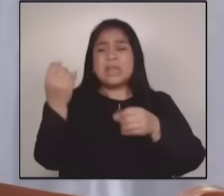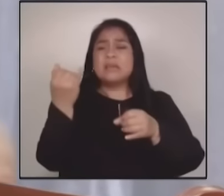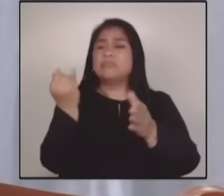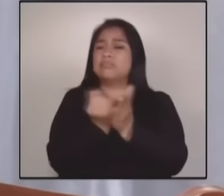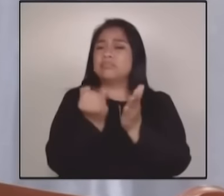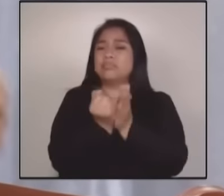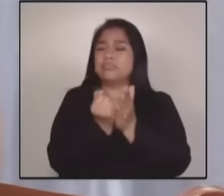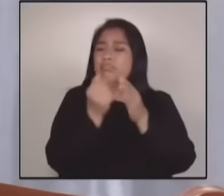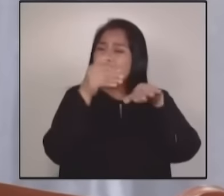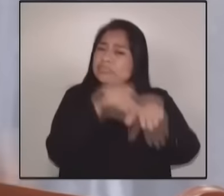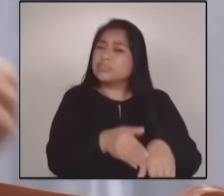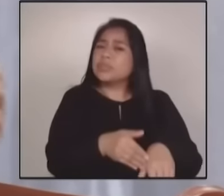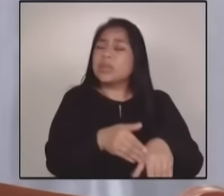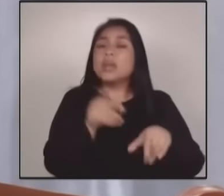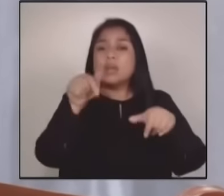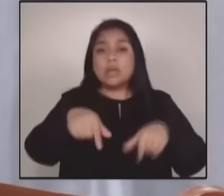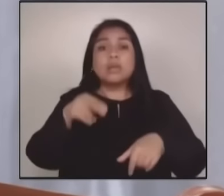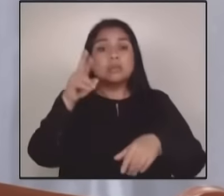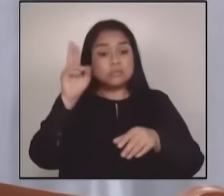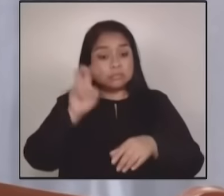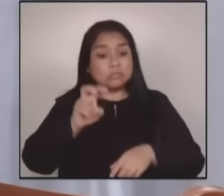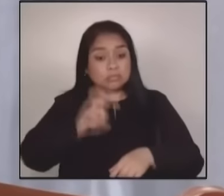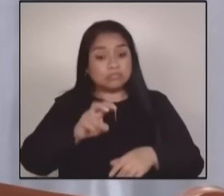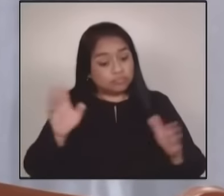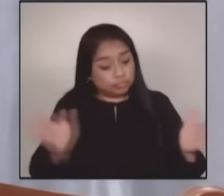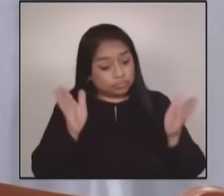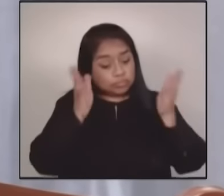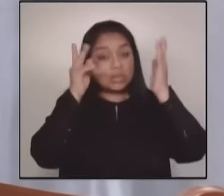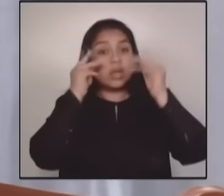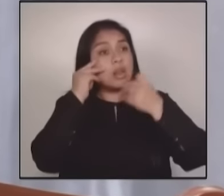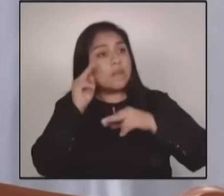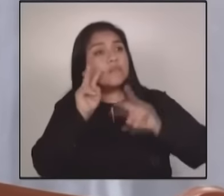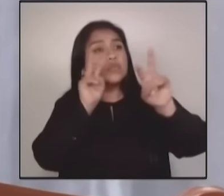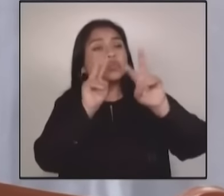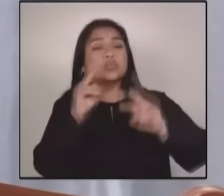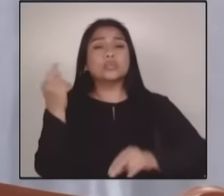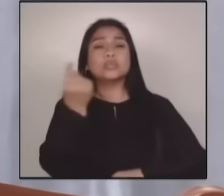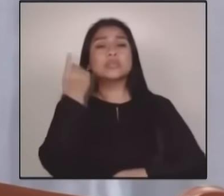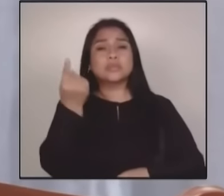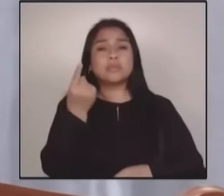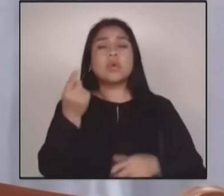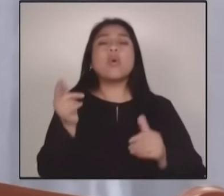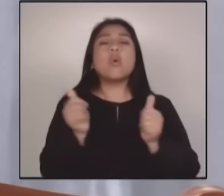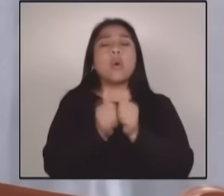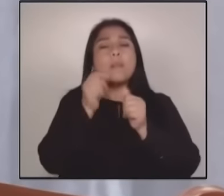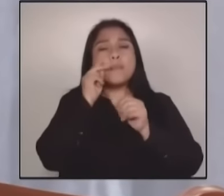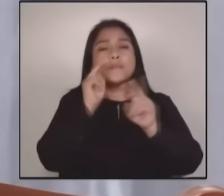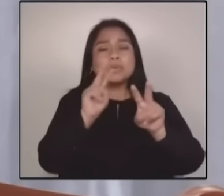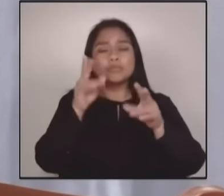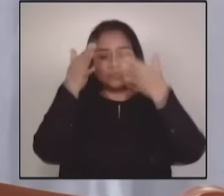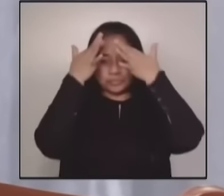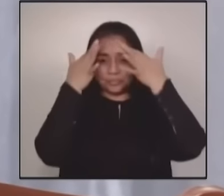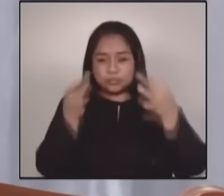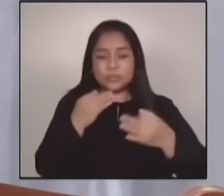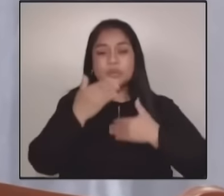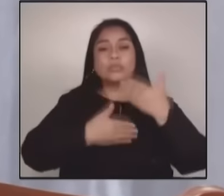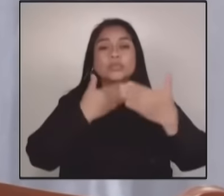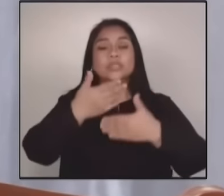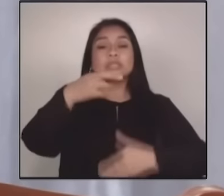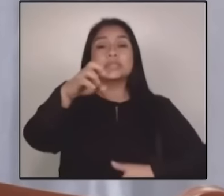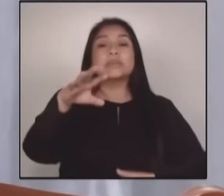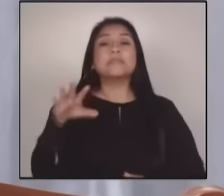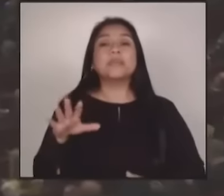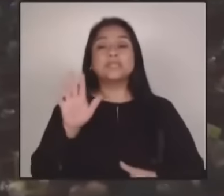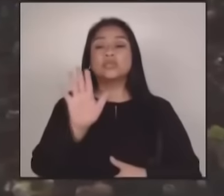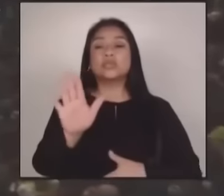Necesitamos recuperar la visión y los principios que como nación acordamos en el marco del proceso de paz y sus